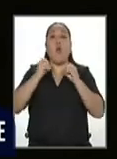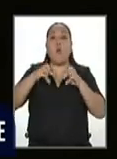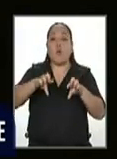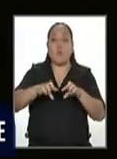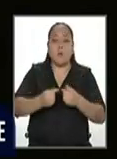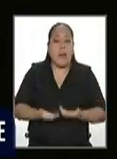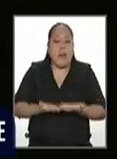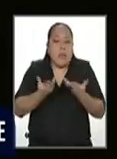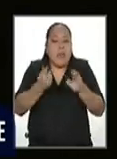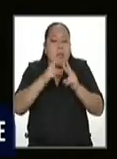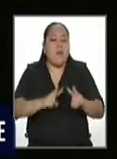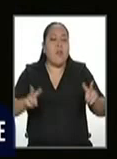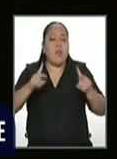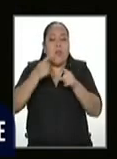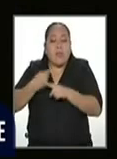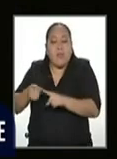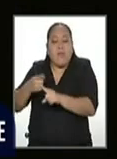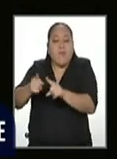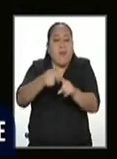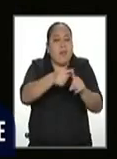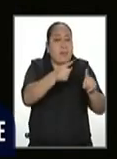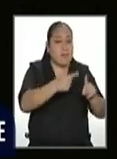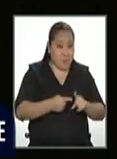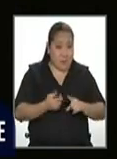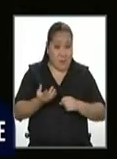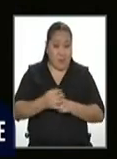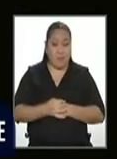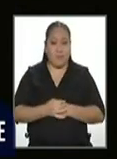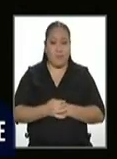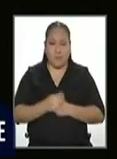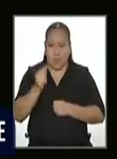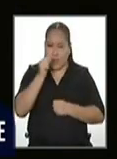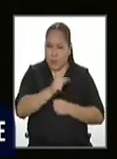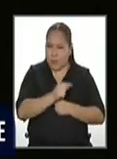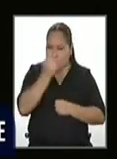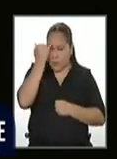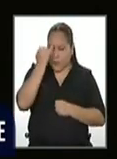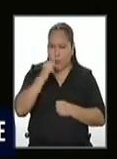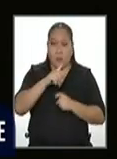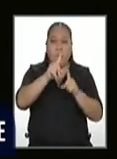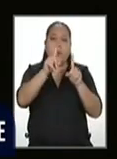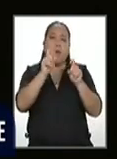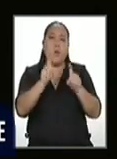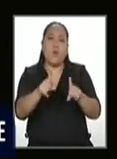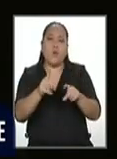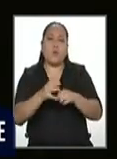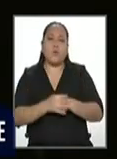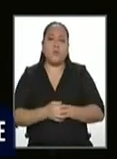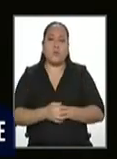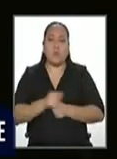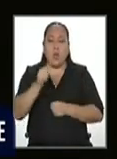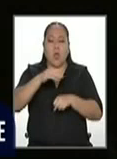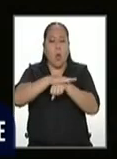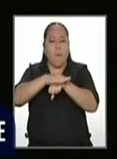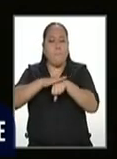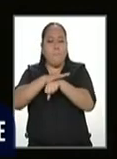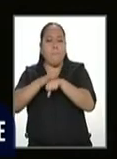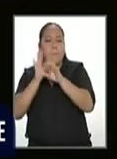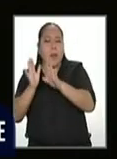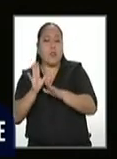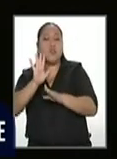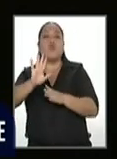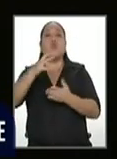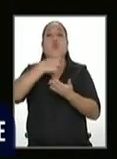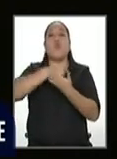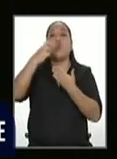biodiversidad. En ese sentido, les consulto, en función a los planes, a sus programas